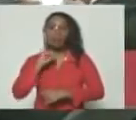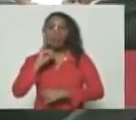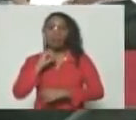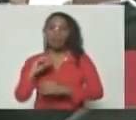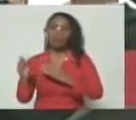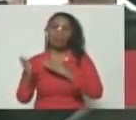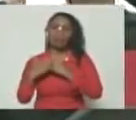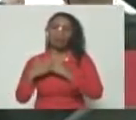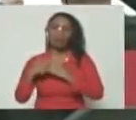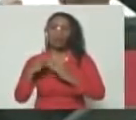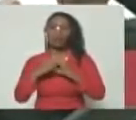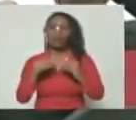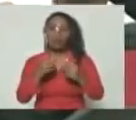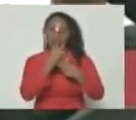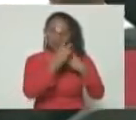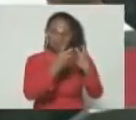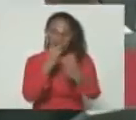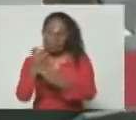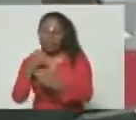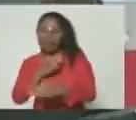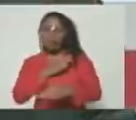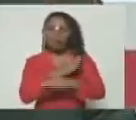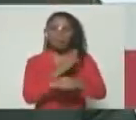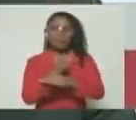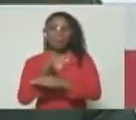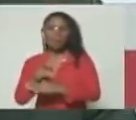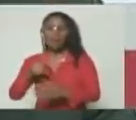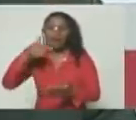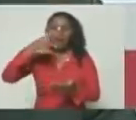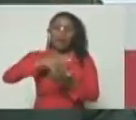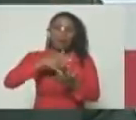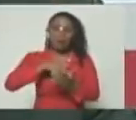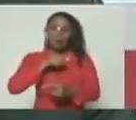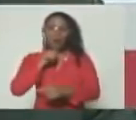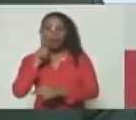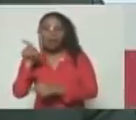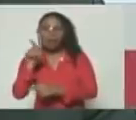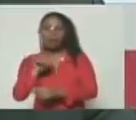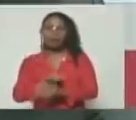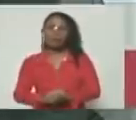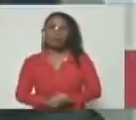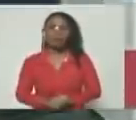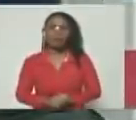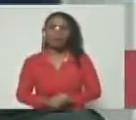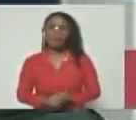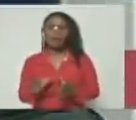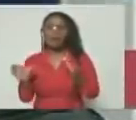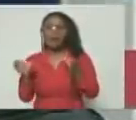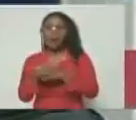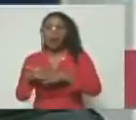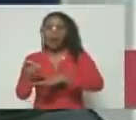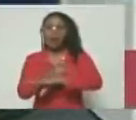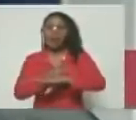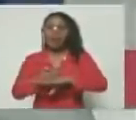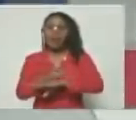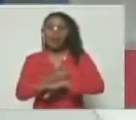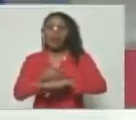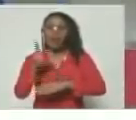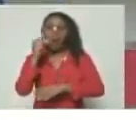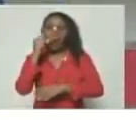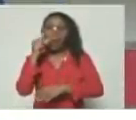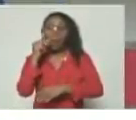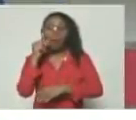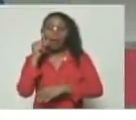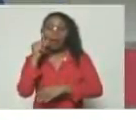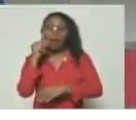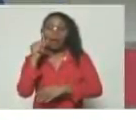de todas las visitas que ustedes han hecho a Carabobo allá. Reunieron con el gobernador